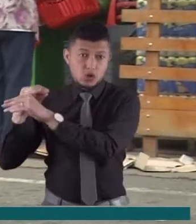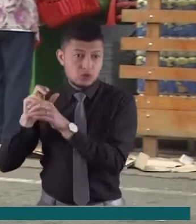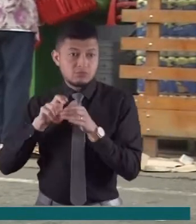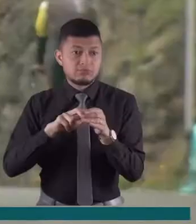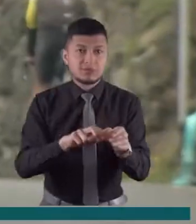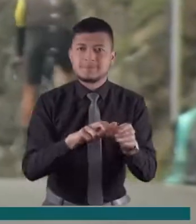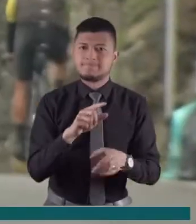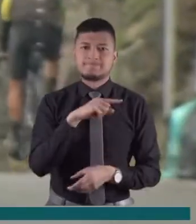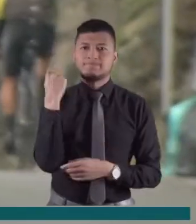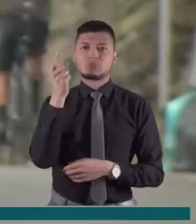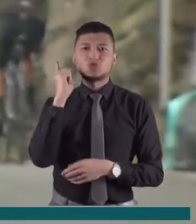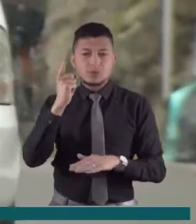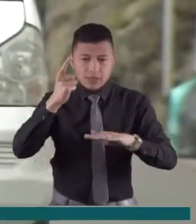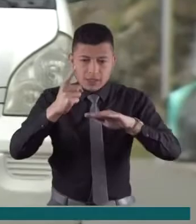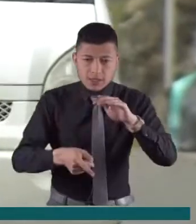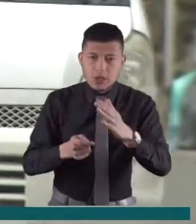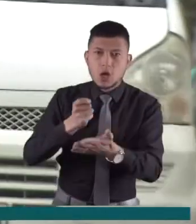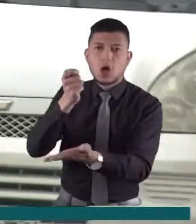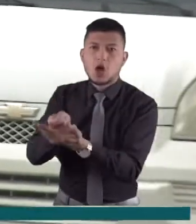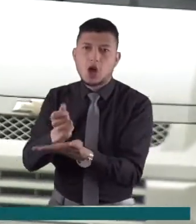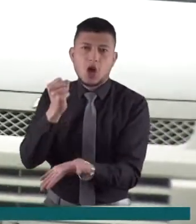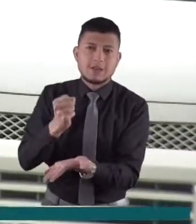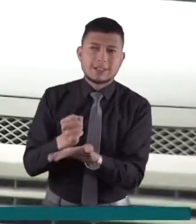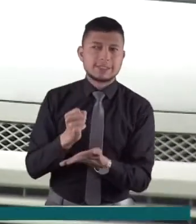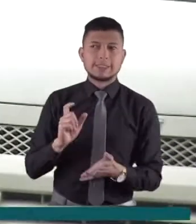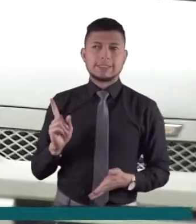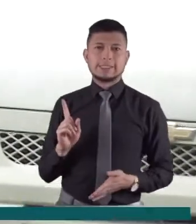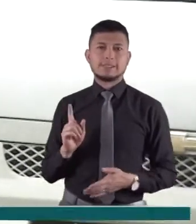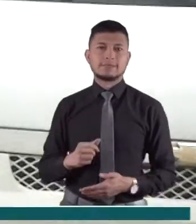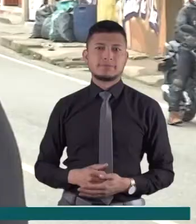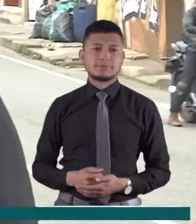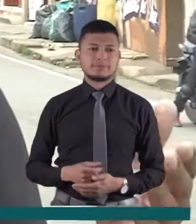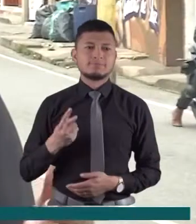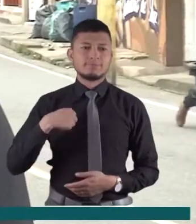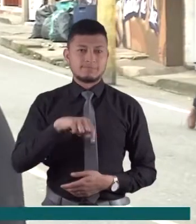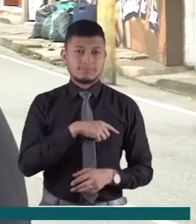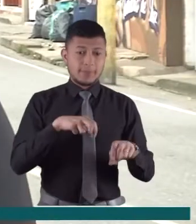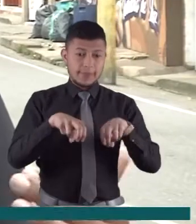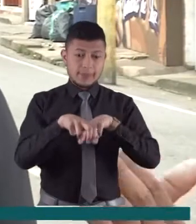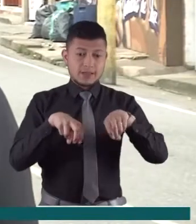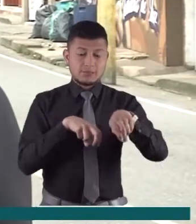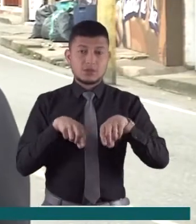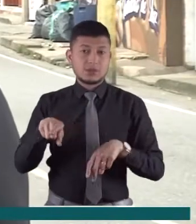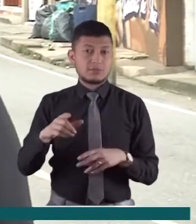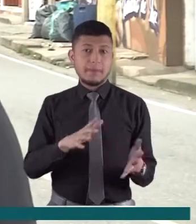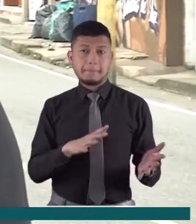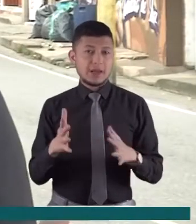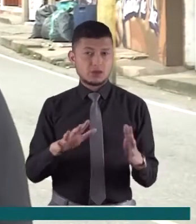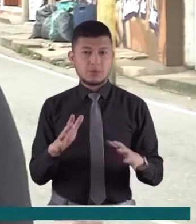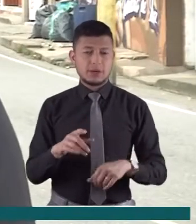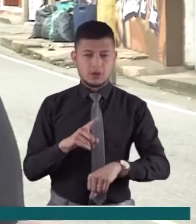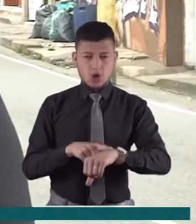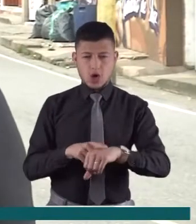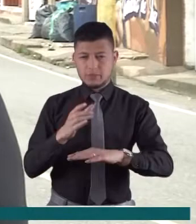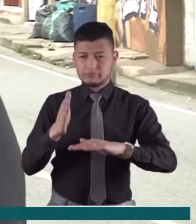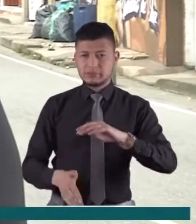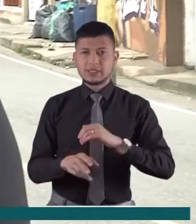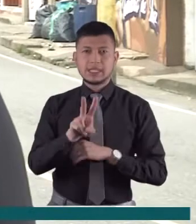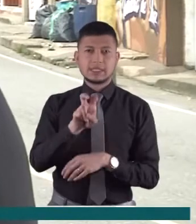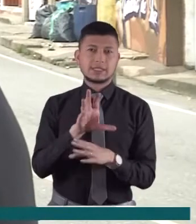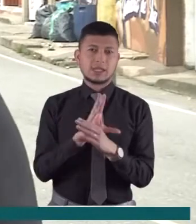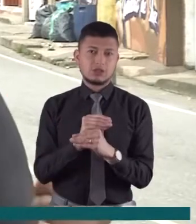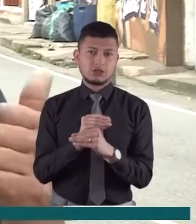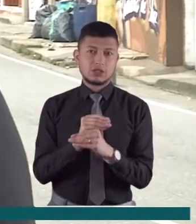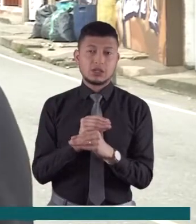noche precisamente por evitar la obligación de pagar el peaje nosotros tenemos un servicio de transporte que actualmente se presta más o menos hasta las 7 de la noche